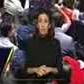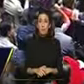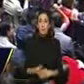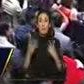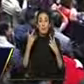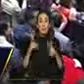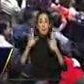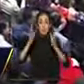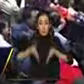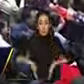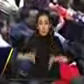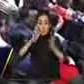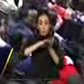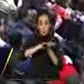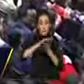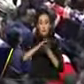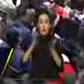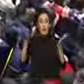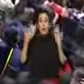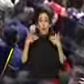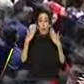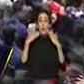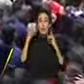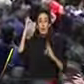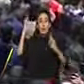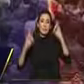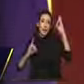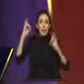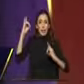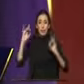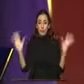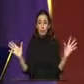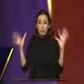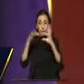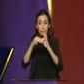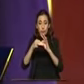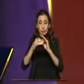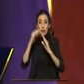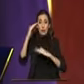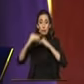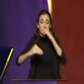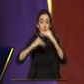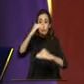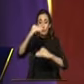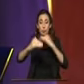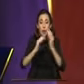la vía Guayaquil-Salinas. Además están en proceso de construcción